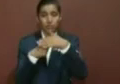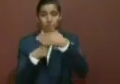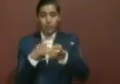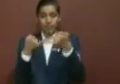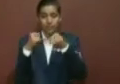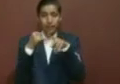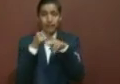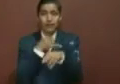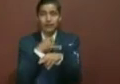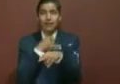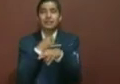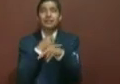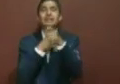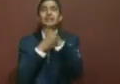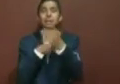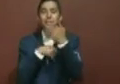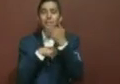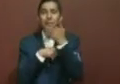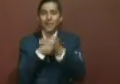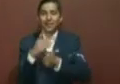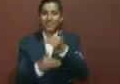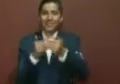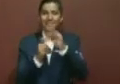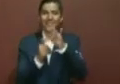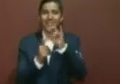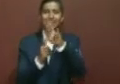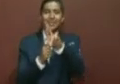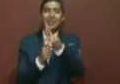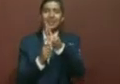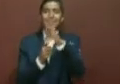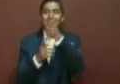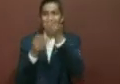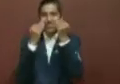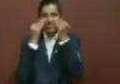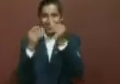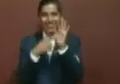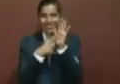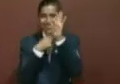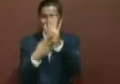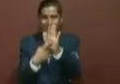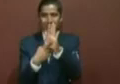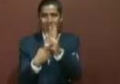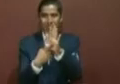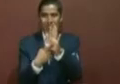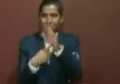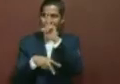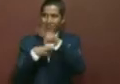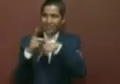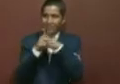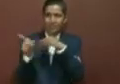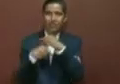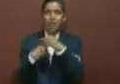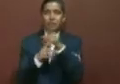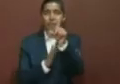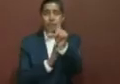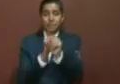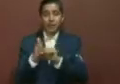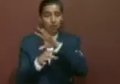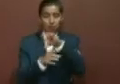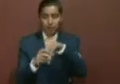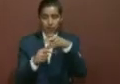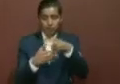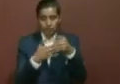inaugura Dinner in the Sky, que ya, como ustedes estuvieron en la presentación, es esta este mes completo que